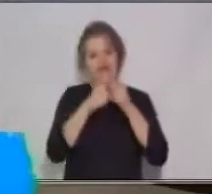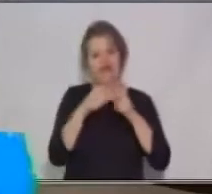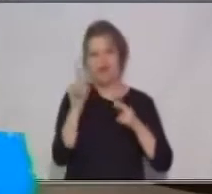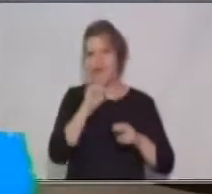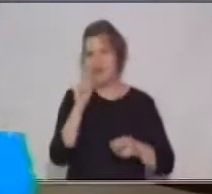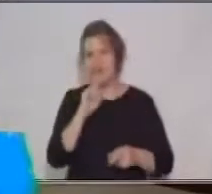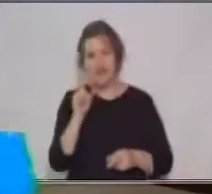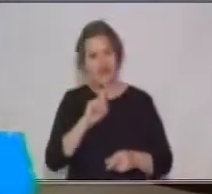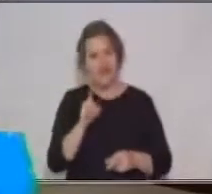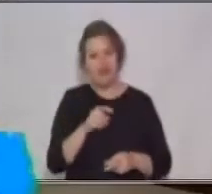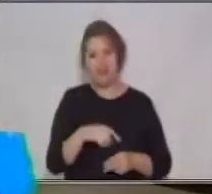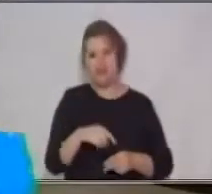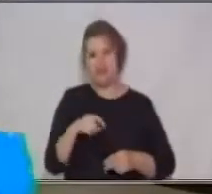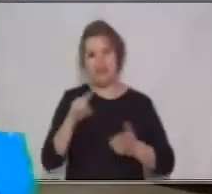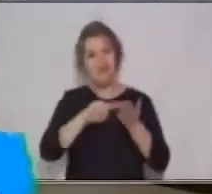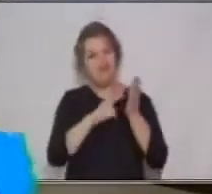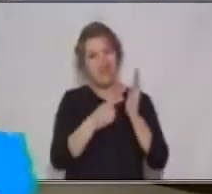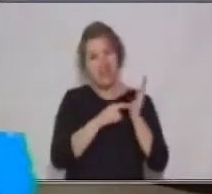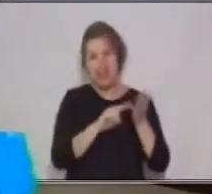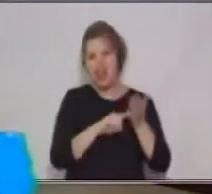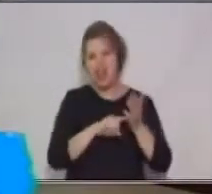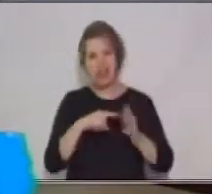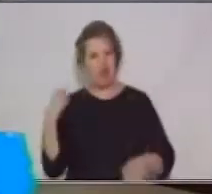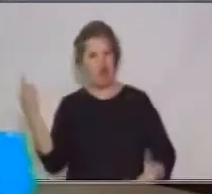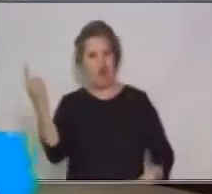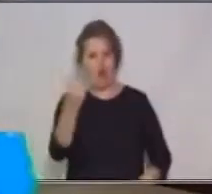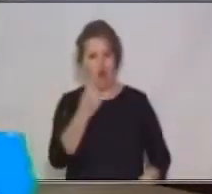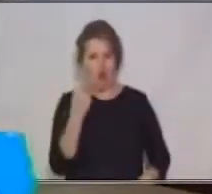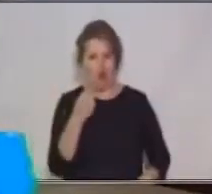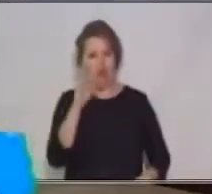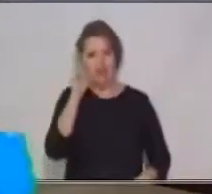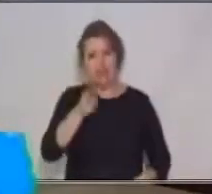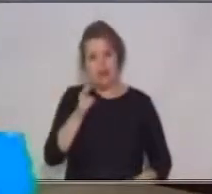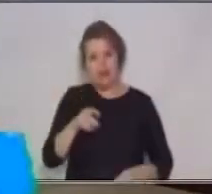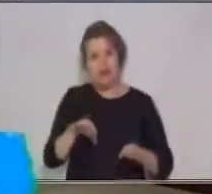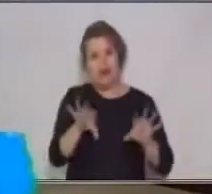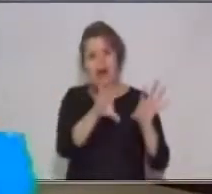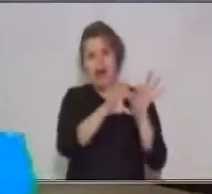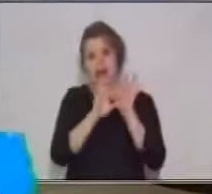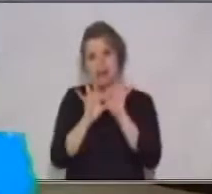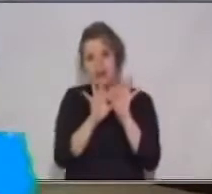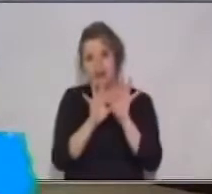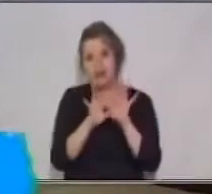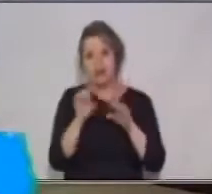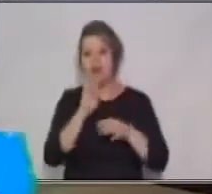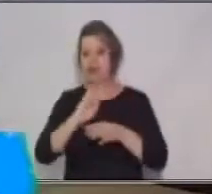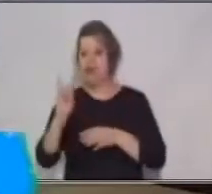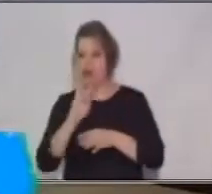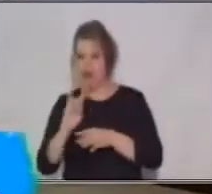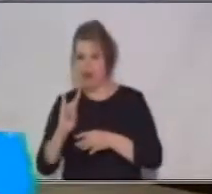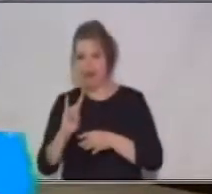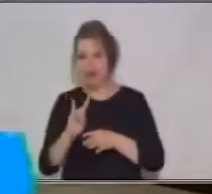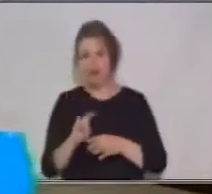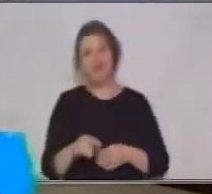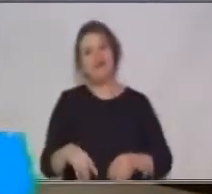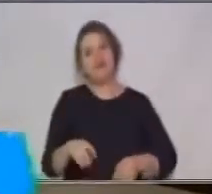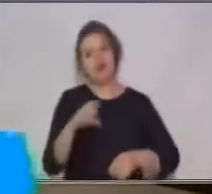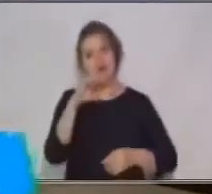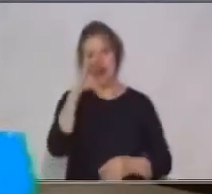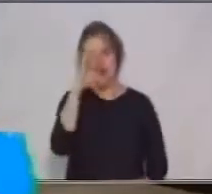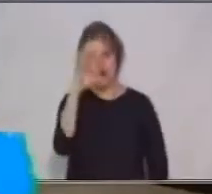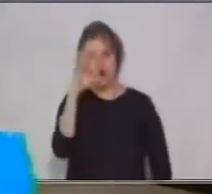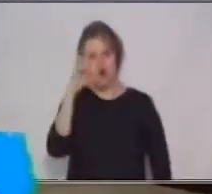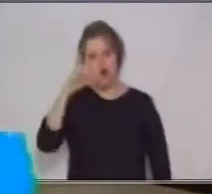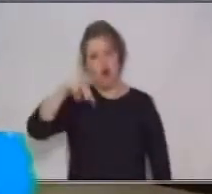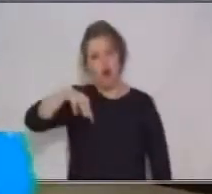significado completo y siempre va a necesitar de un complemento. En este caso, este complemento se va a llamar objeto